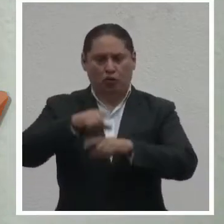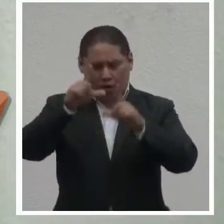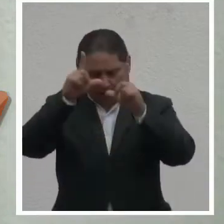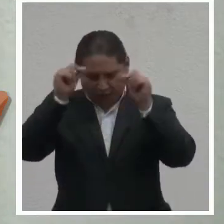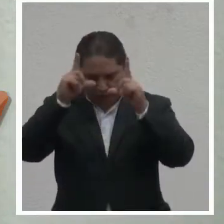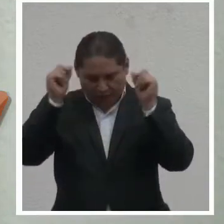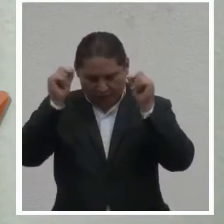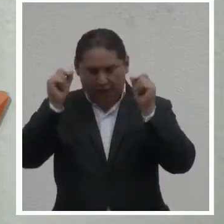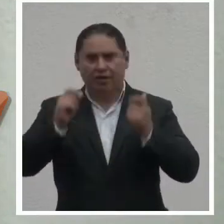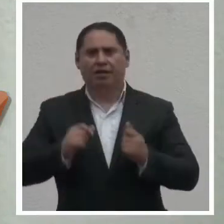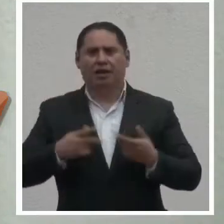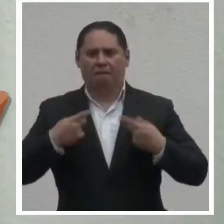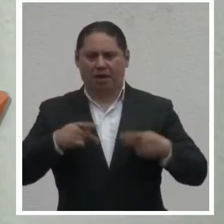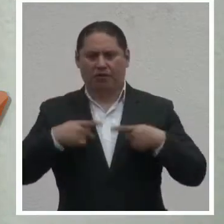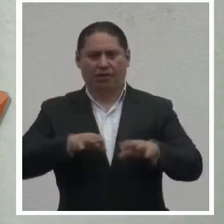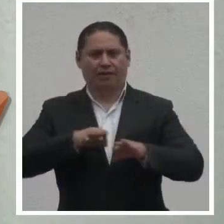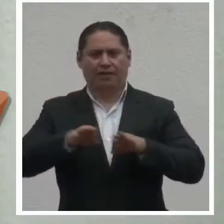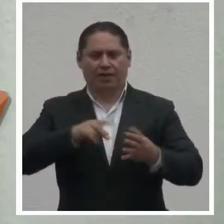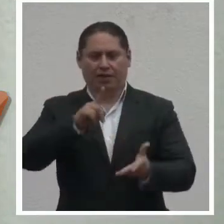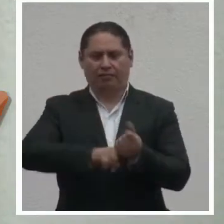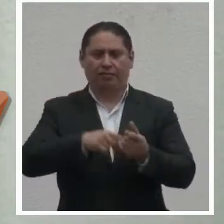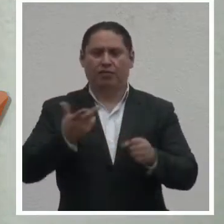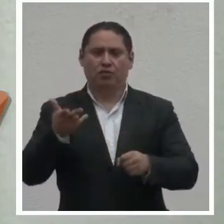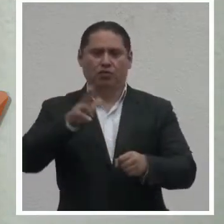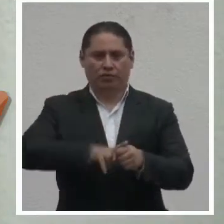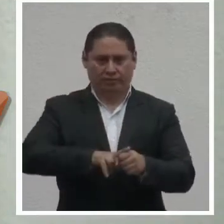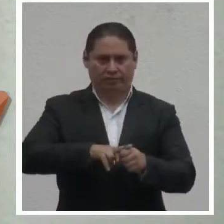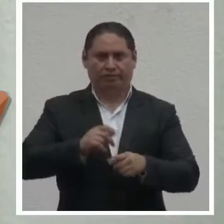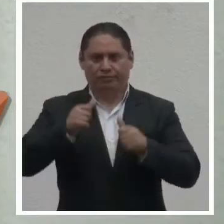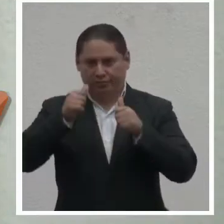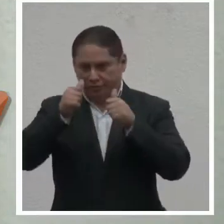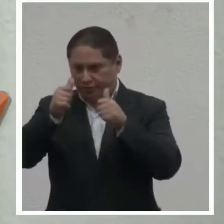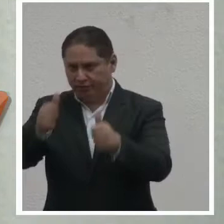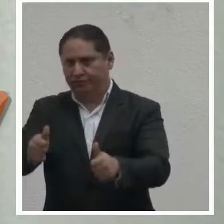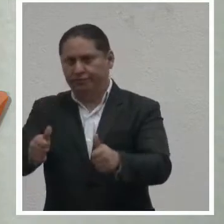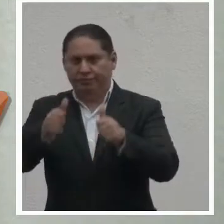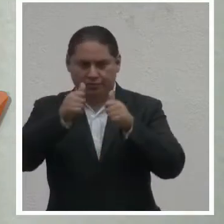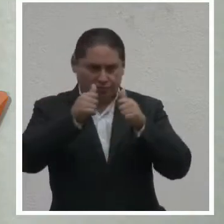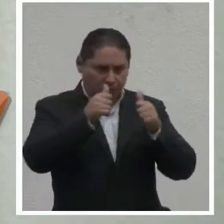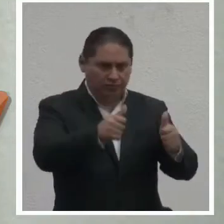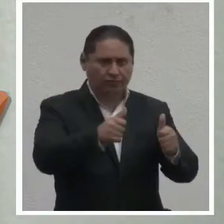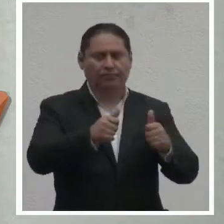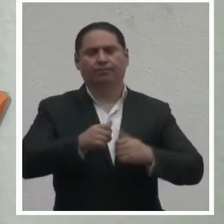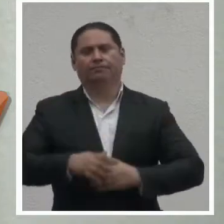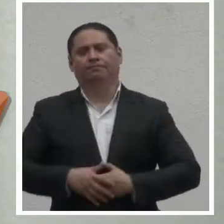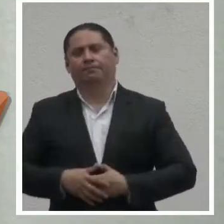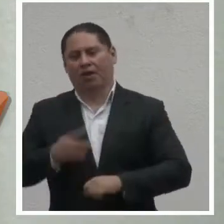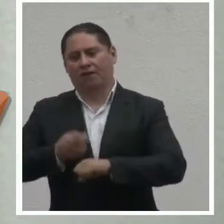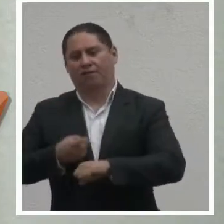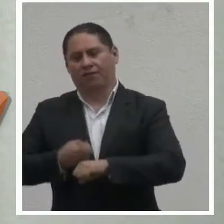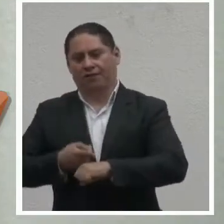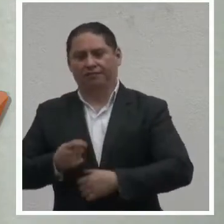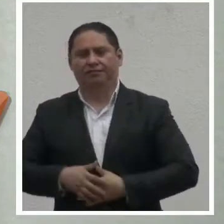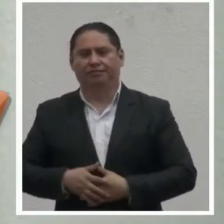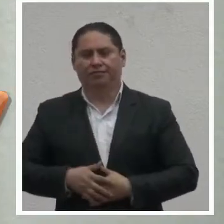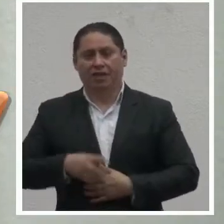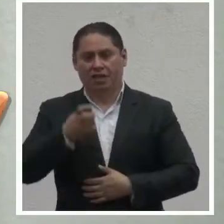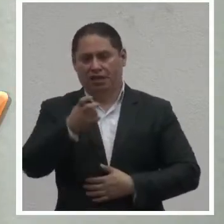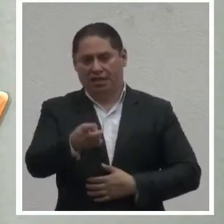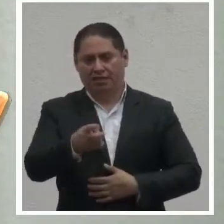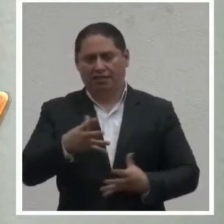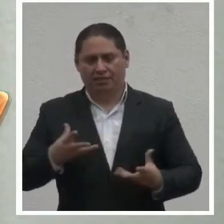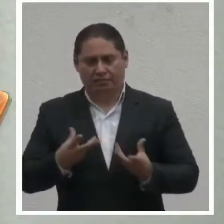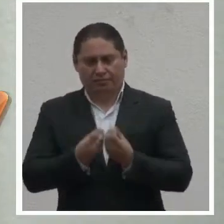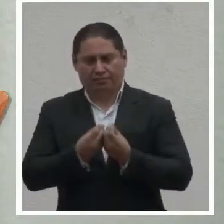y personal administrativo que atendieran a las y los enfermos. Esta convocatoria de unidad por